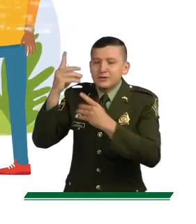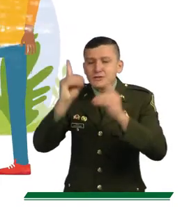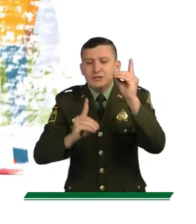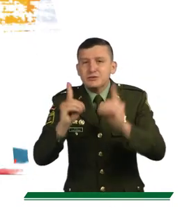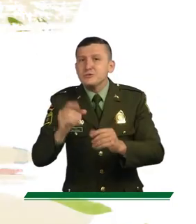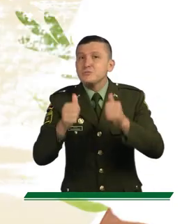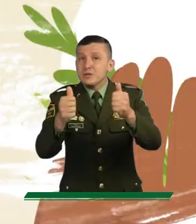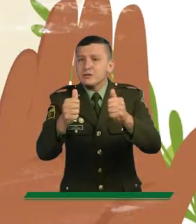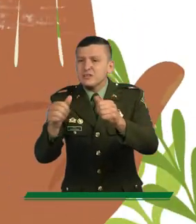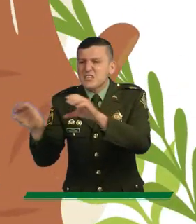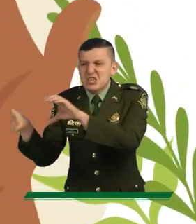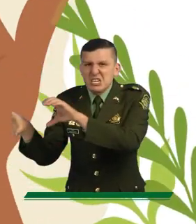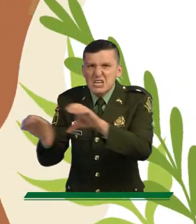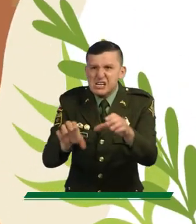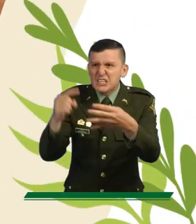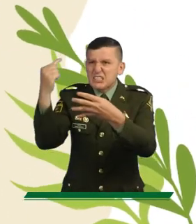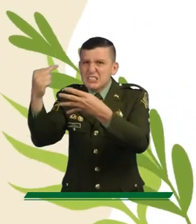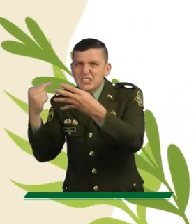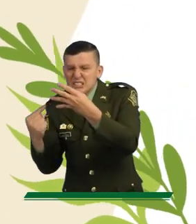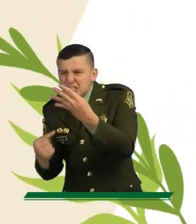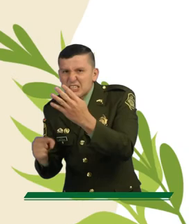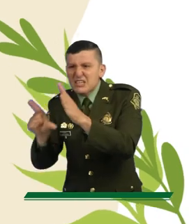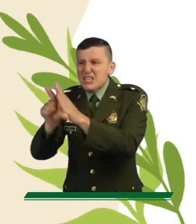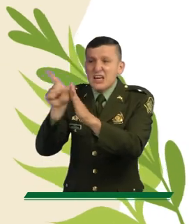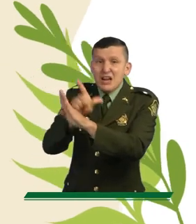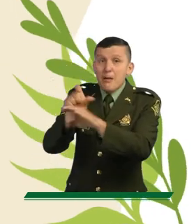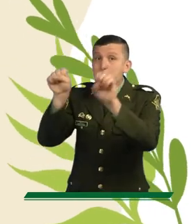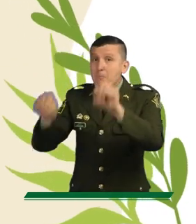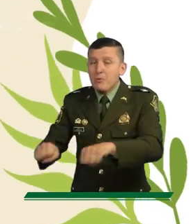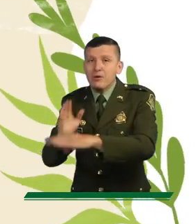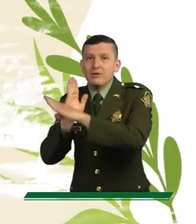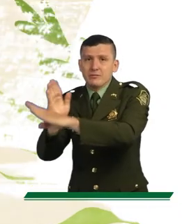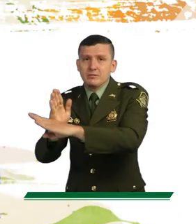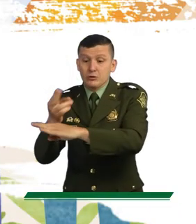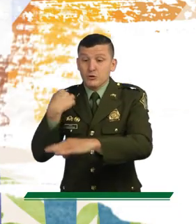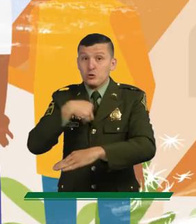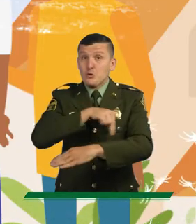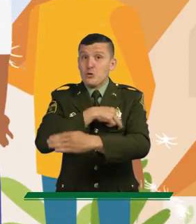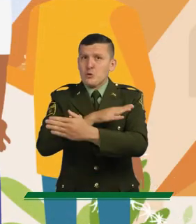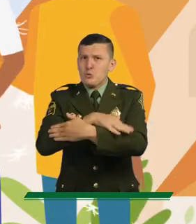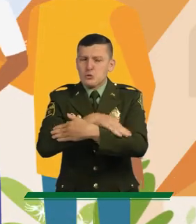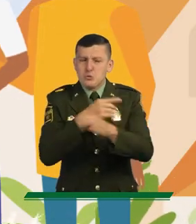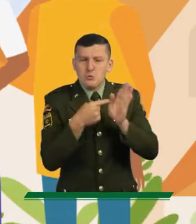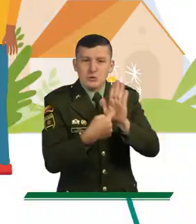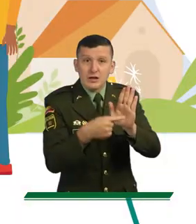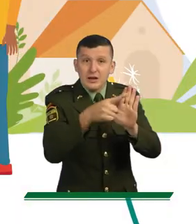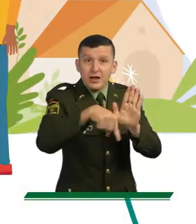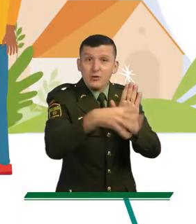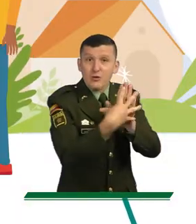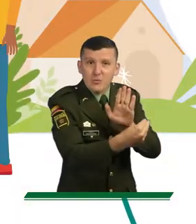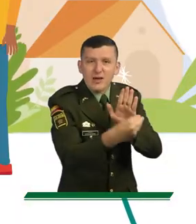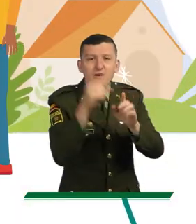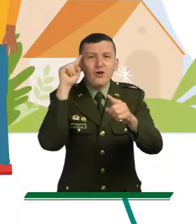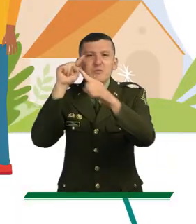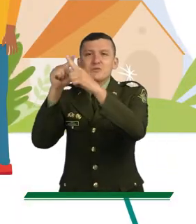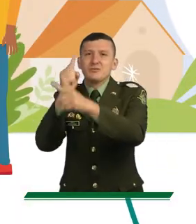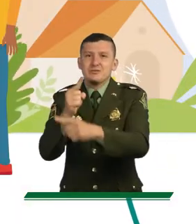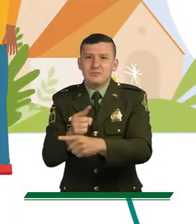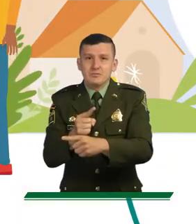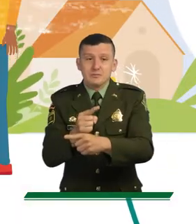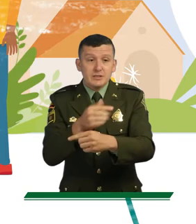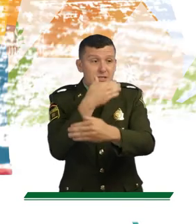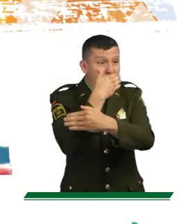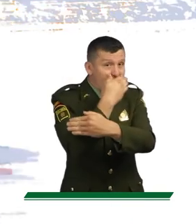decisiones. Esta es la mejor arma para combatir y renunciar a la ilegalidad. Con nuestro ejemplo garantizamos el éxito de este